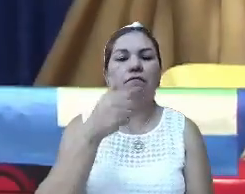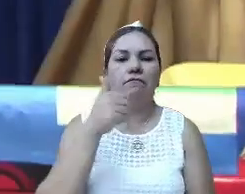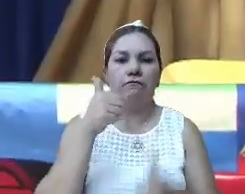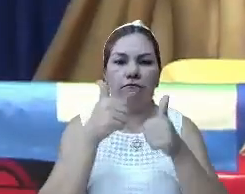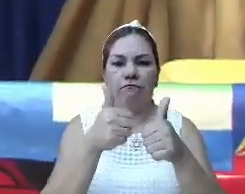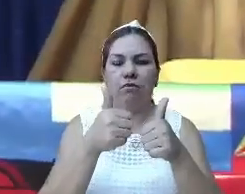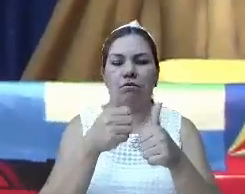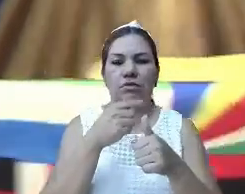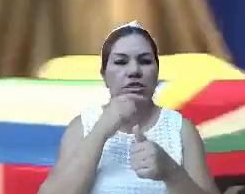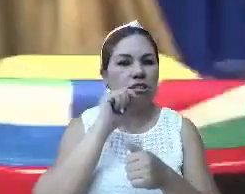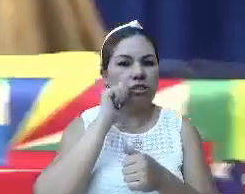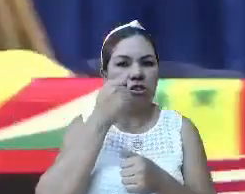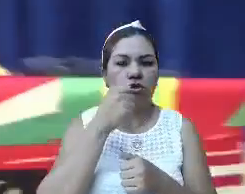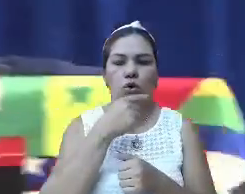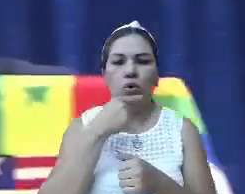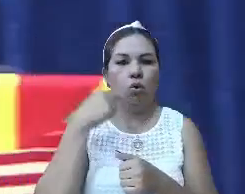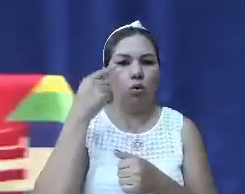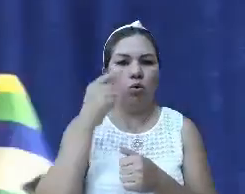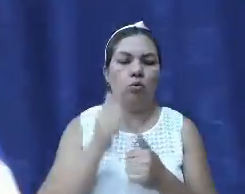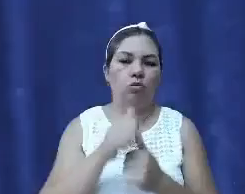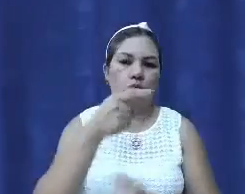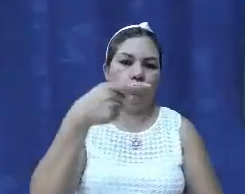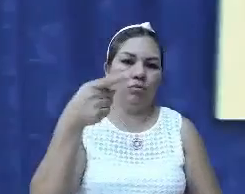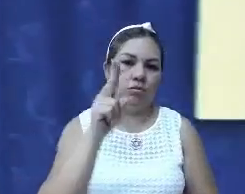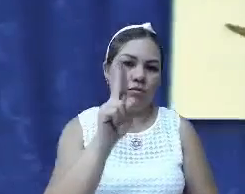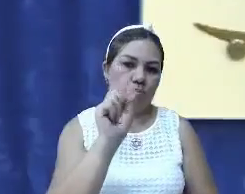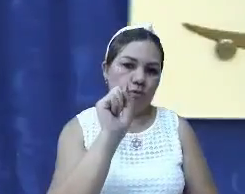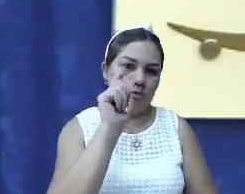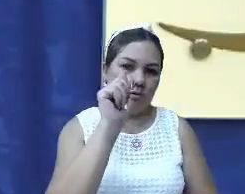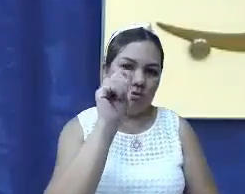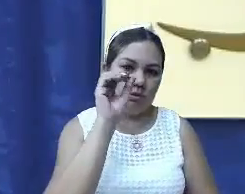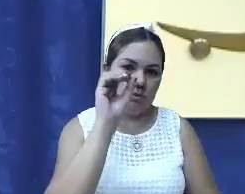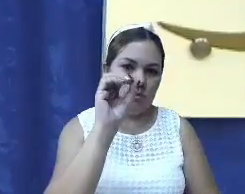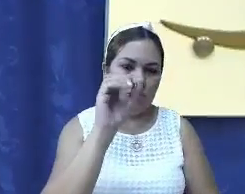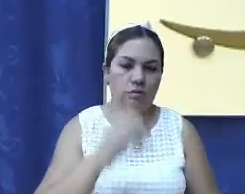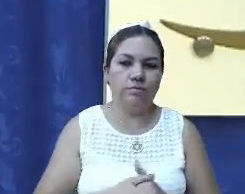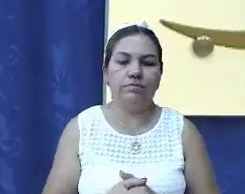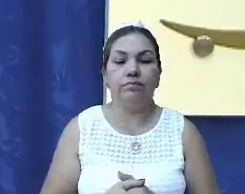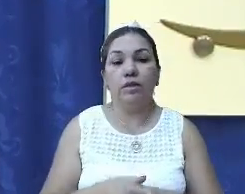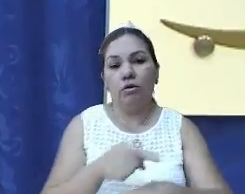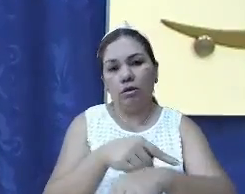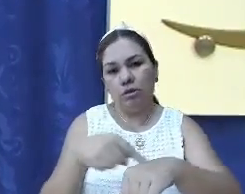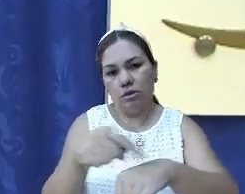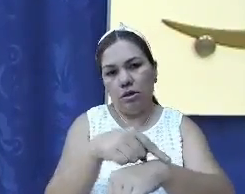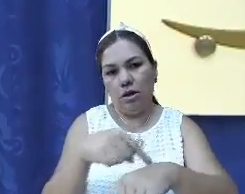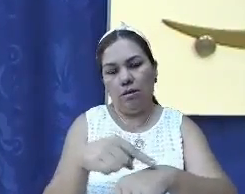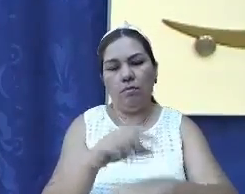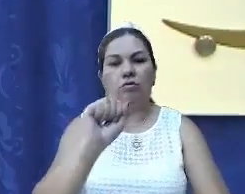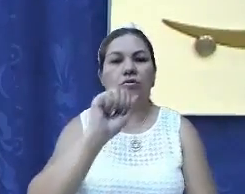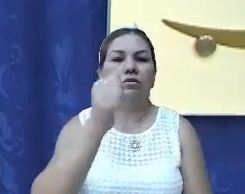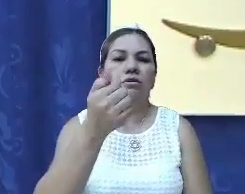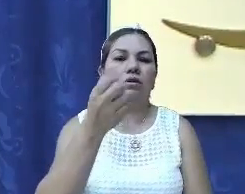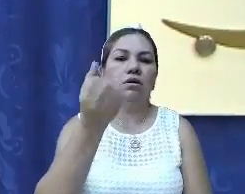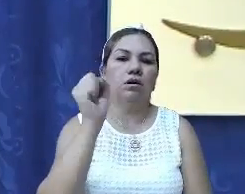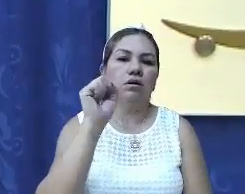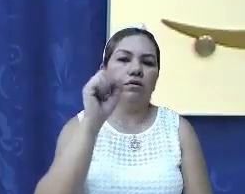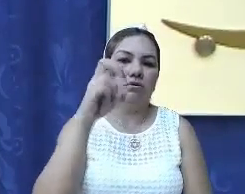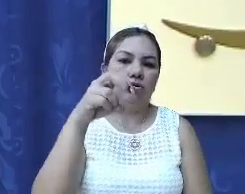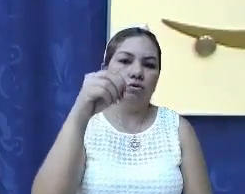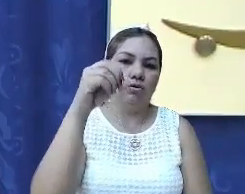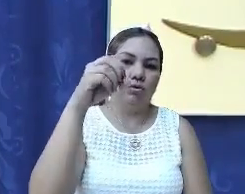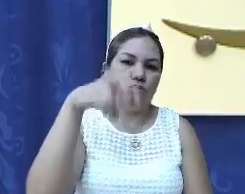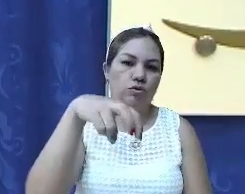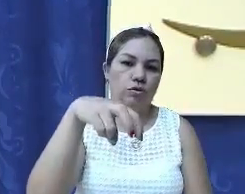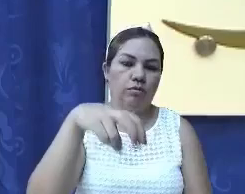tener un gusto, diga conmigo, un gusto. Entonces acá el Señor dice los tiempos y las sazones. Nosotros tenemos que tener, diga conmigo,